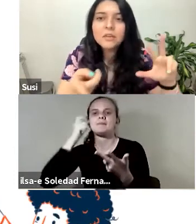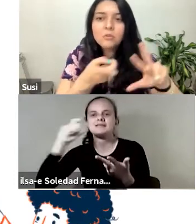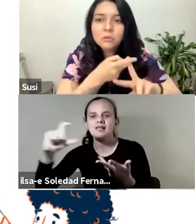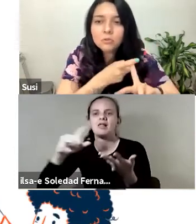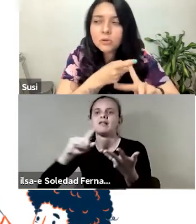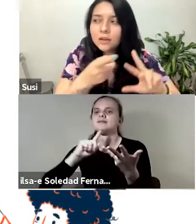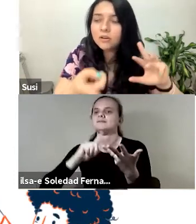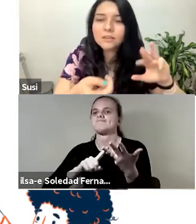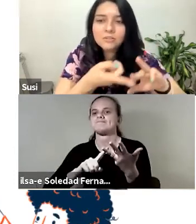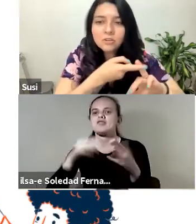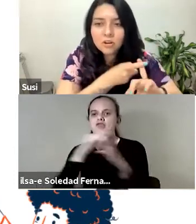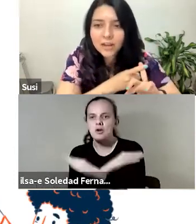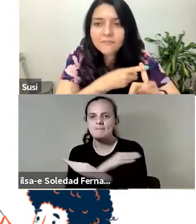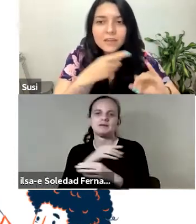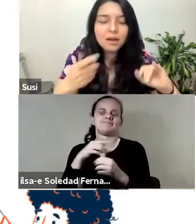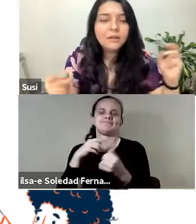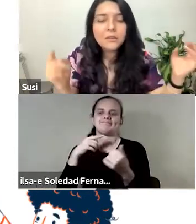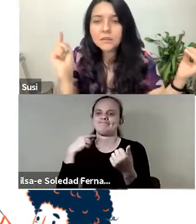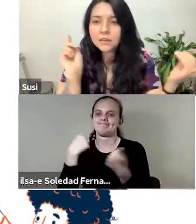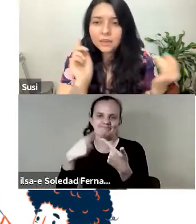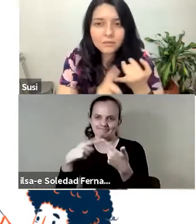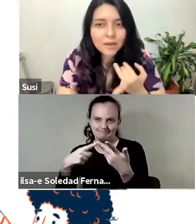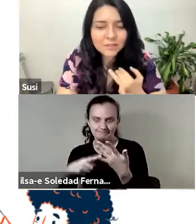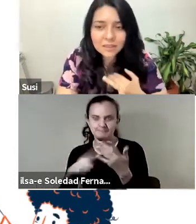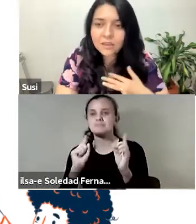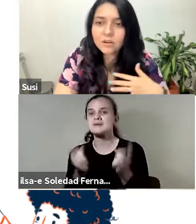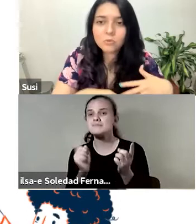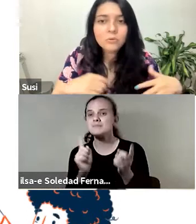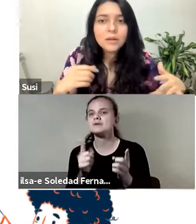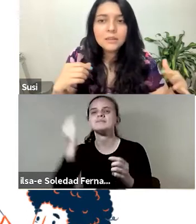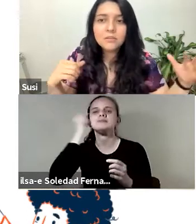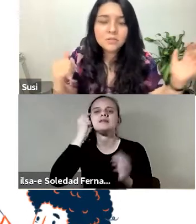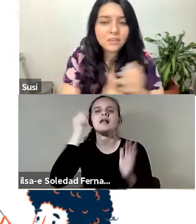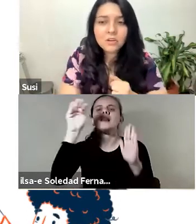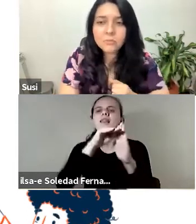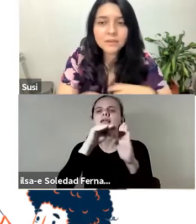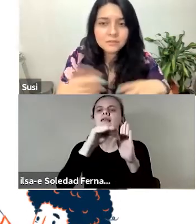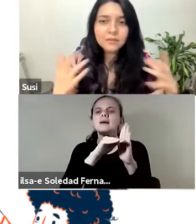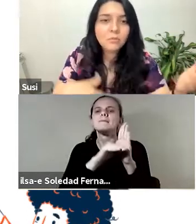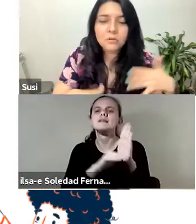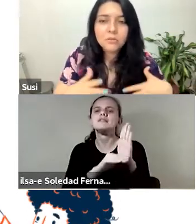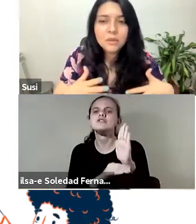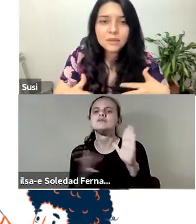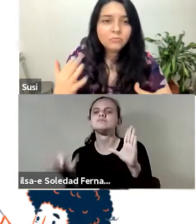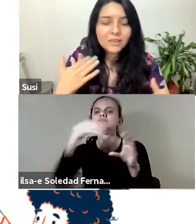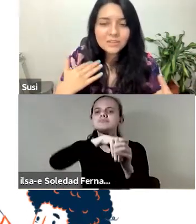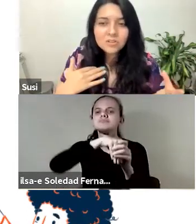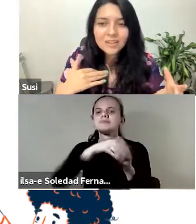software, cultura, localización geográfica, capacidades de los usuarios, idioma, ¿sí?